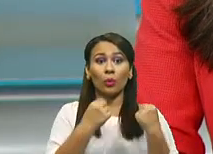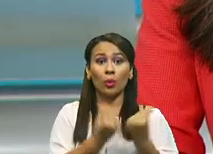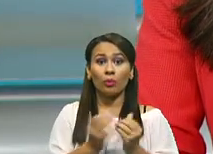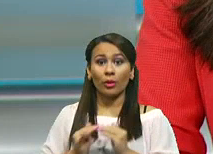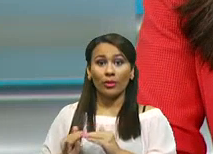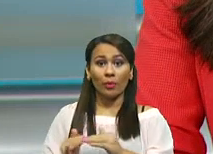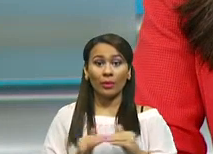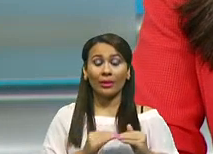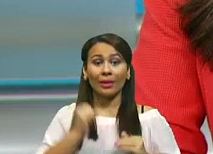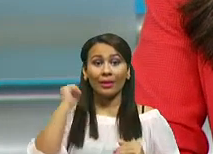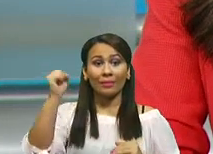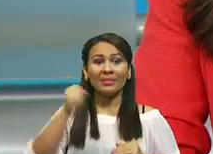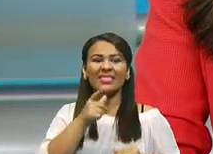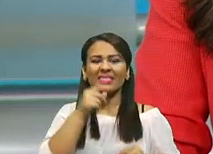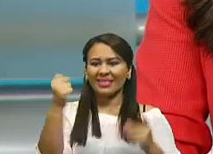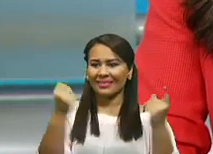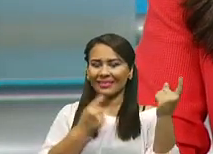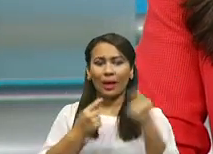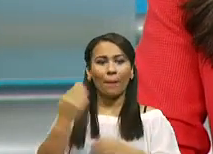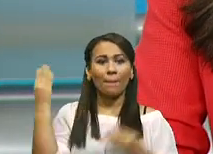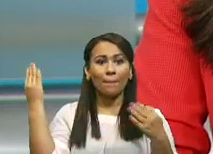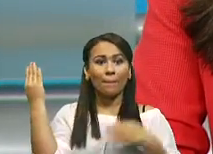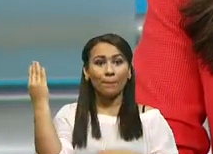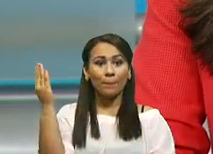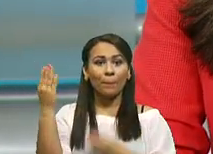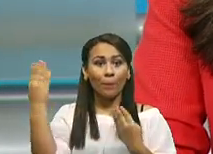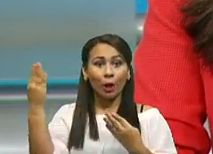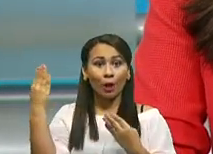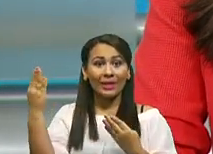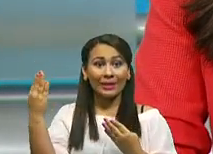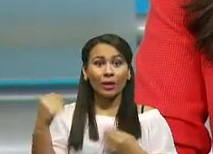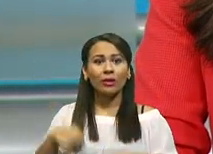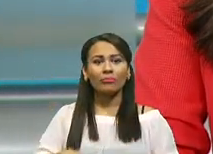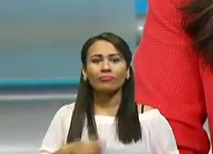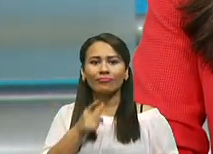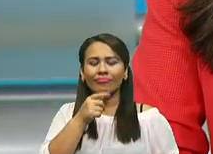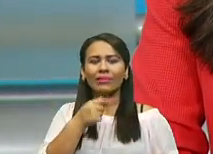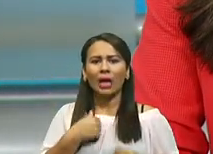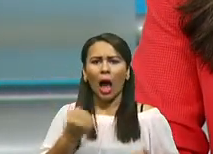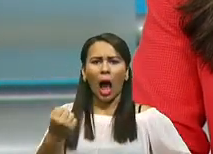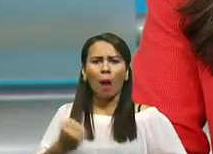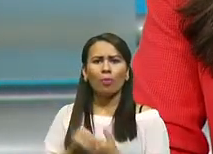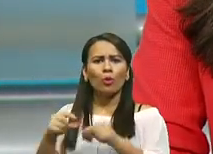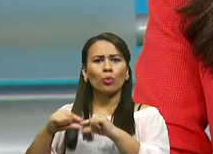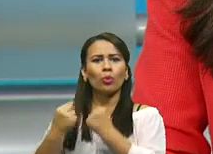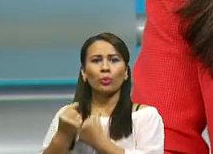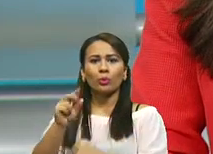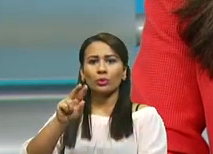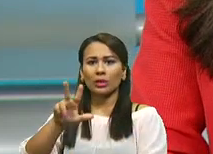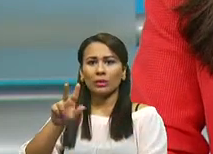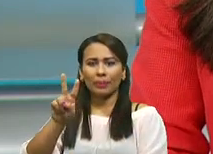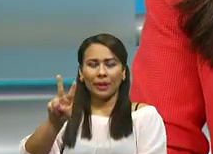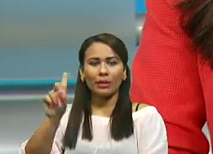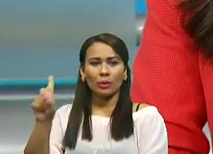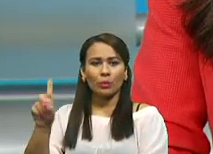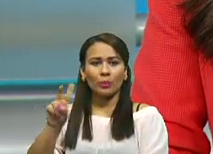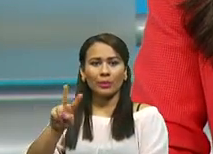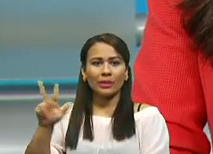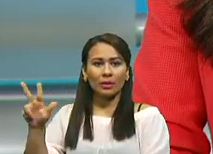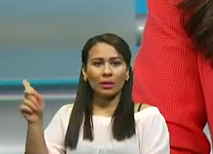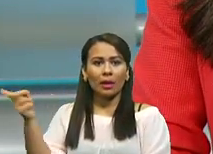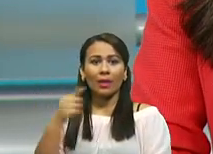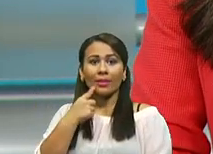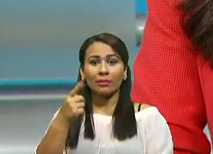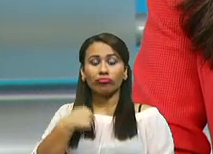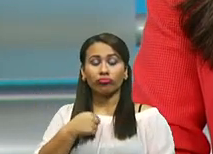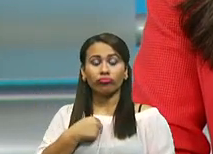Democrático, que reúne a figuras políticas del país, anunció que respaldarán la candidatura de Guillermo Lasso para segunda vuelta electoral. De su lado, el